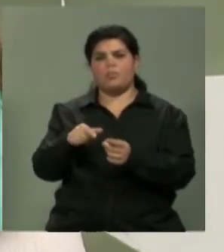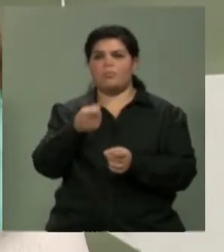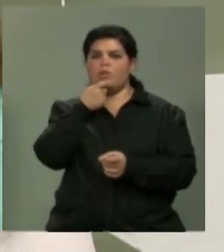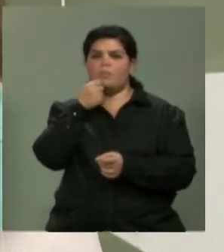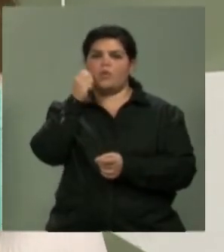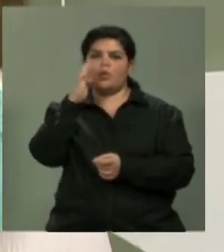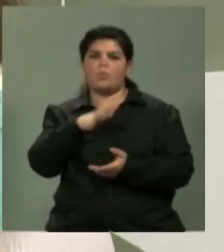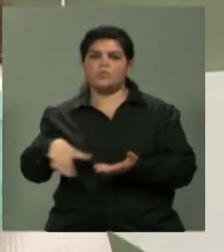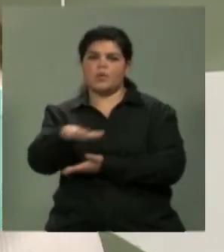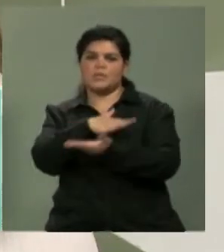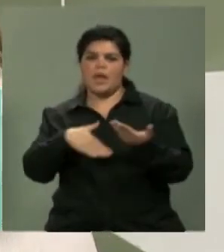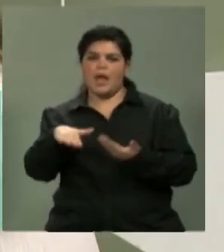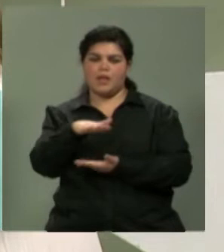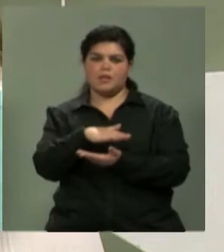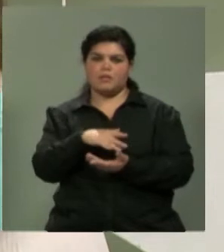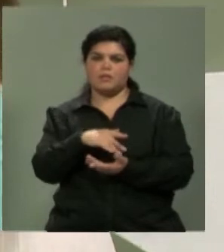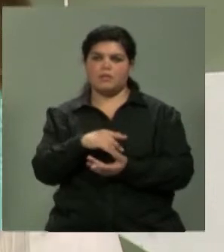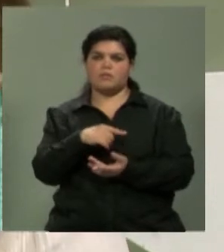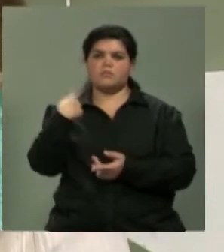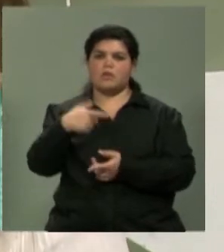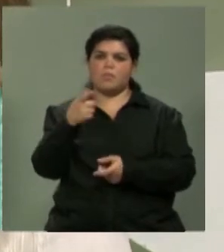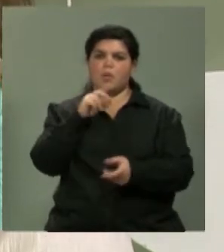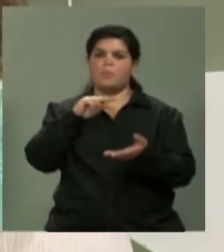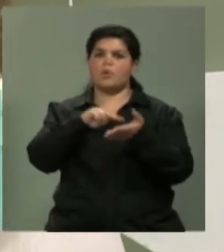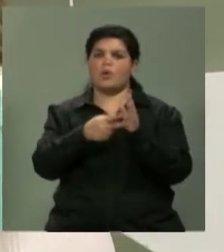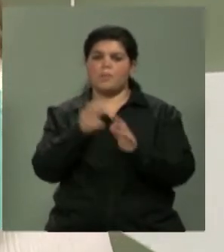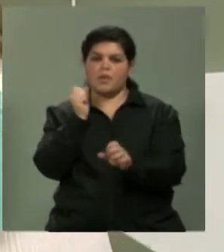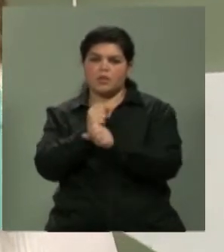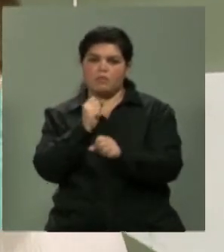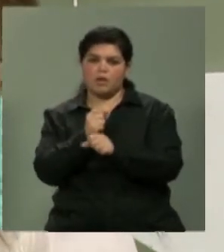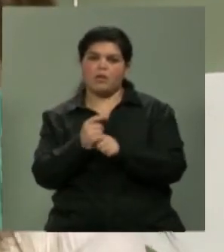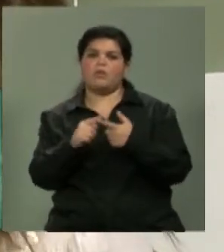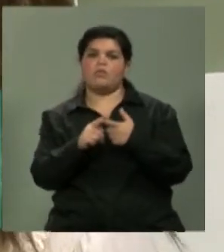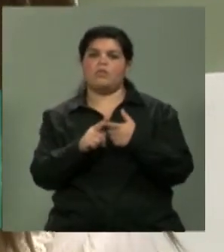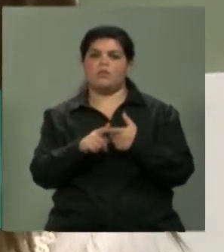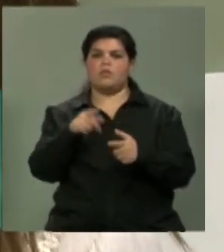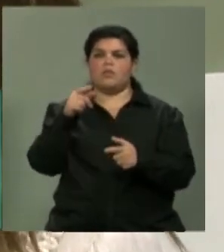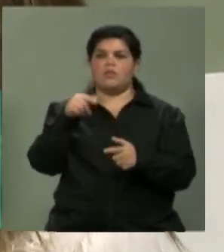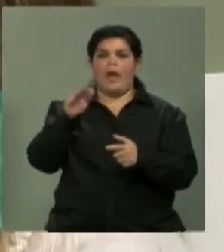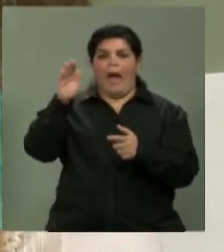sociales. Estamos viendo que cada vez hay más problemas de trabajo, estamos viendo que cada vez tienen que salir a trabajar